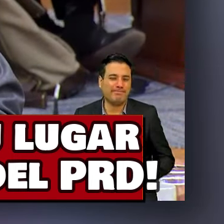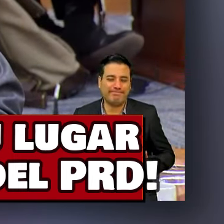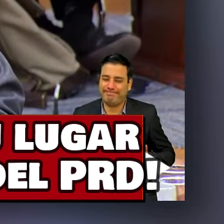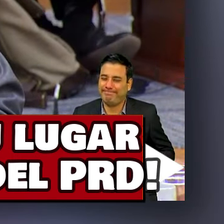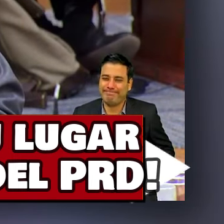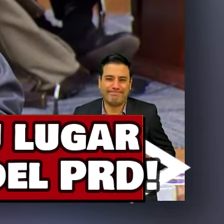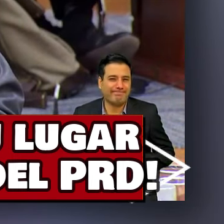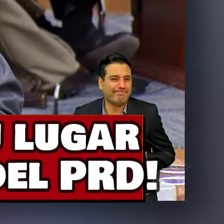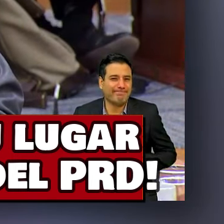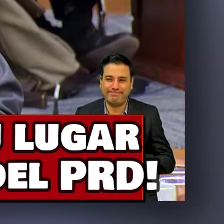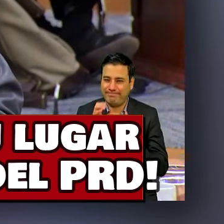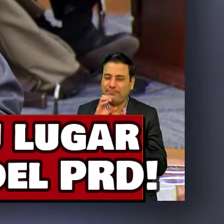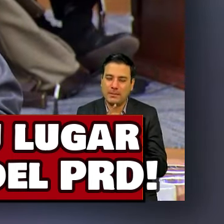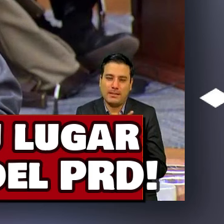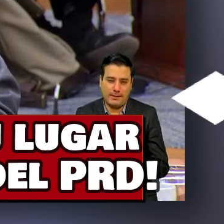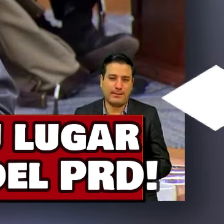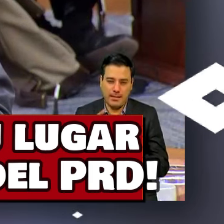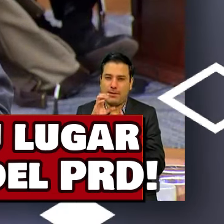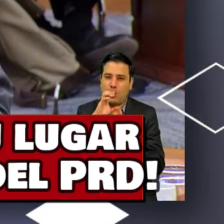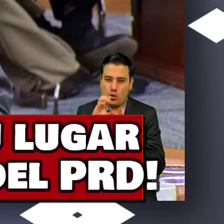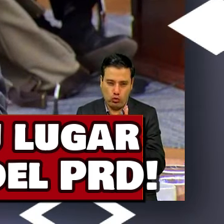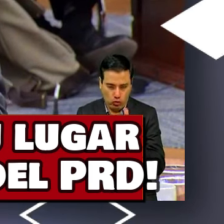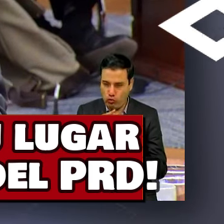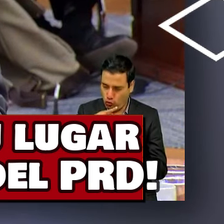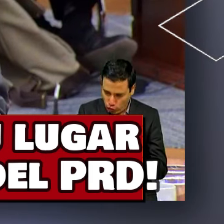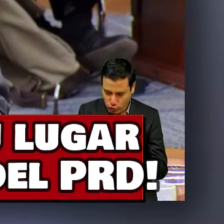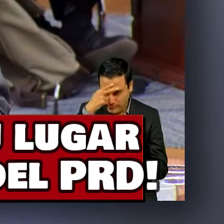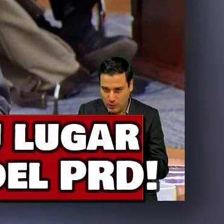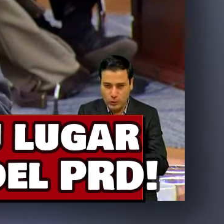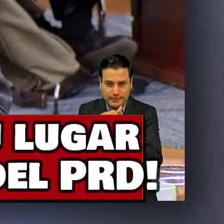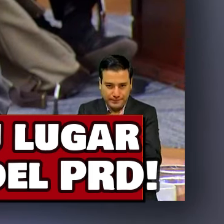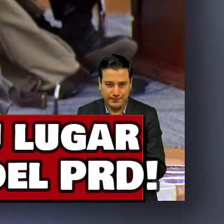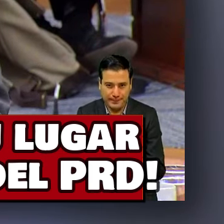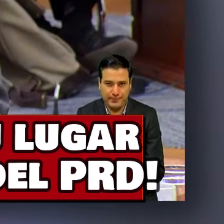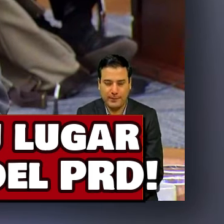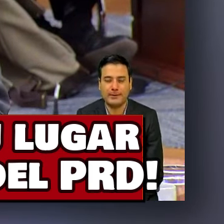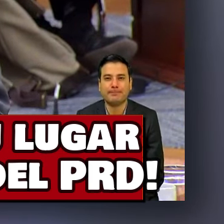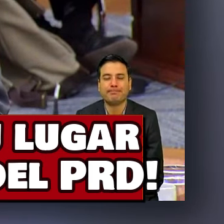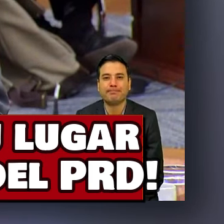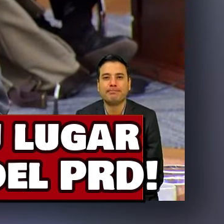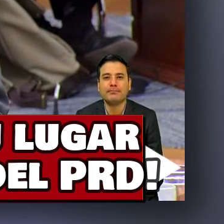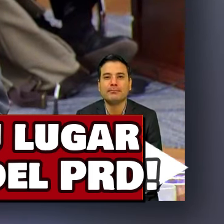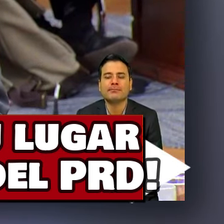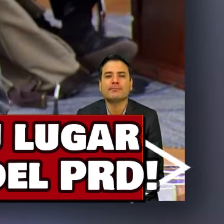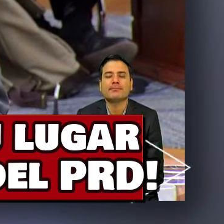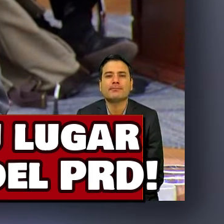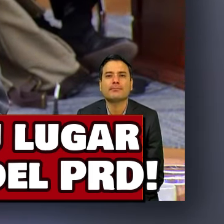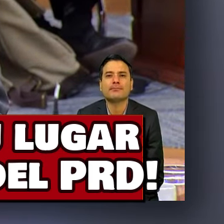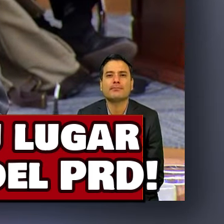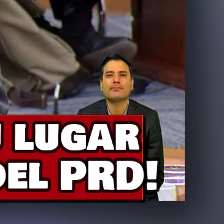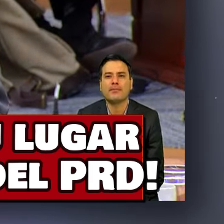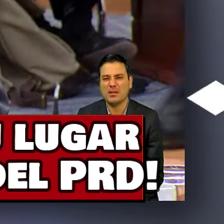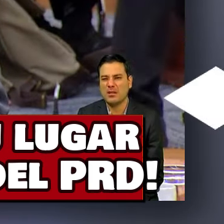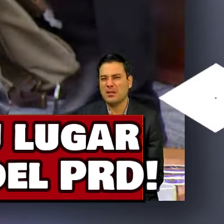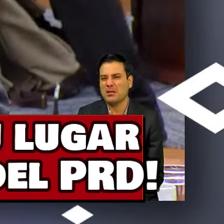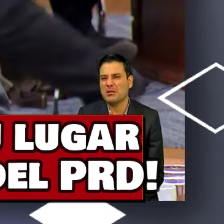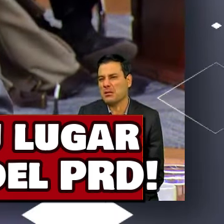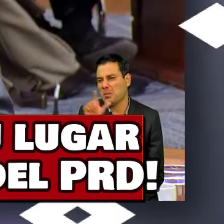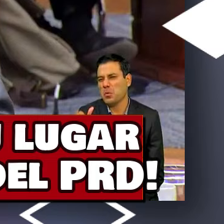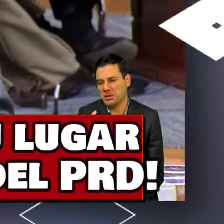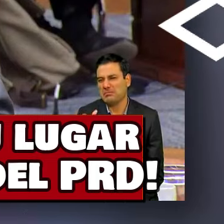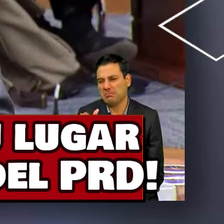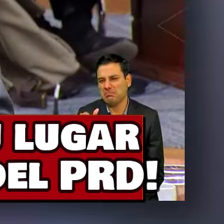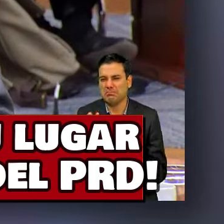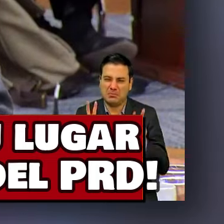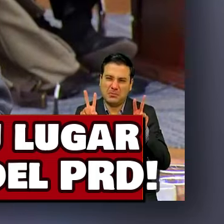ciñéndonos a la Constitución Política de los Estados Unidos Mexicanos. Volveré sobre el punto sin repetir mi argumento, espero,